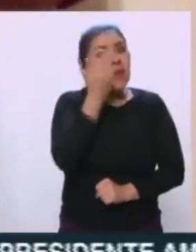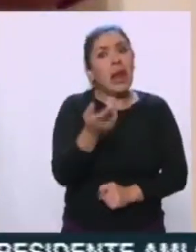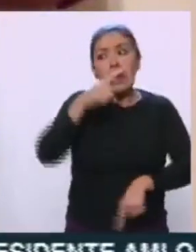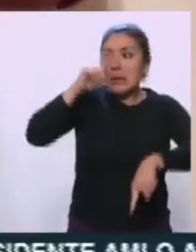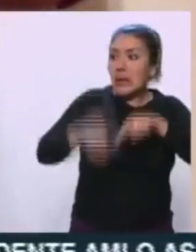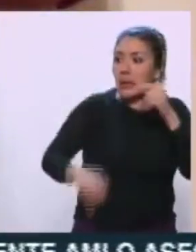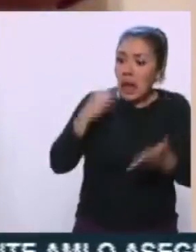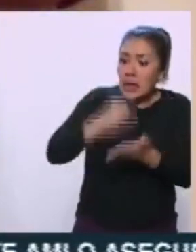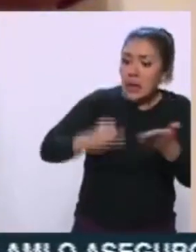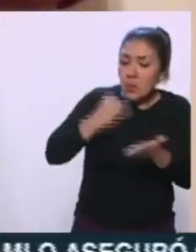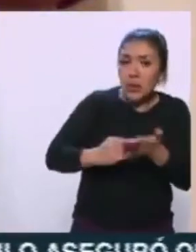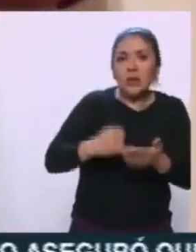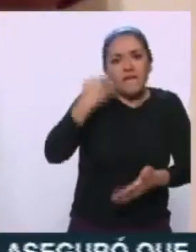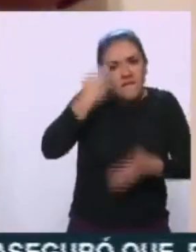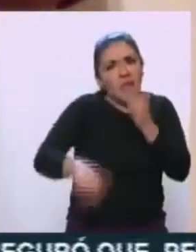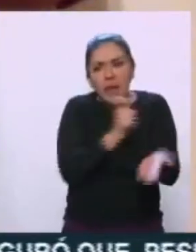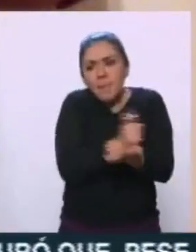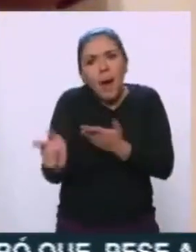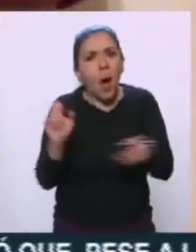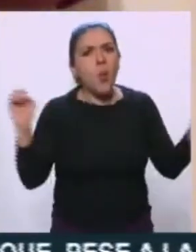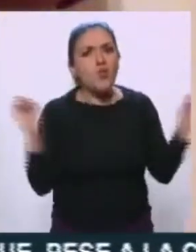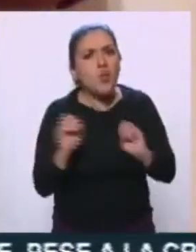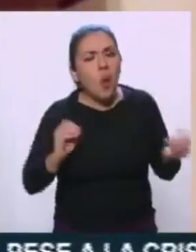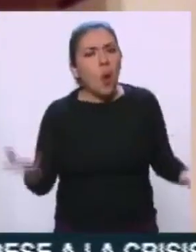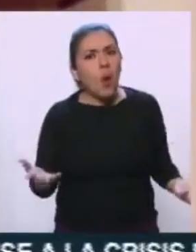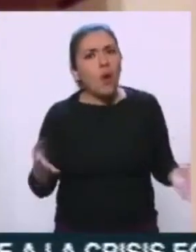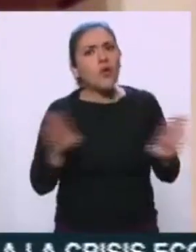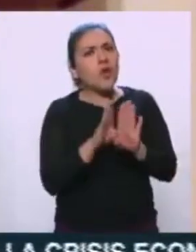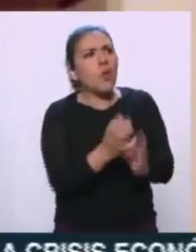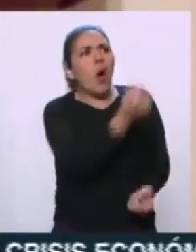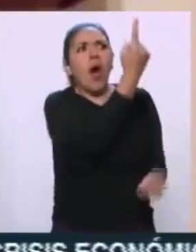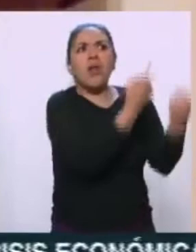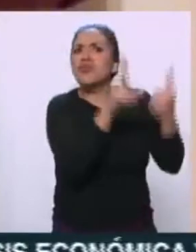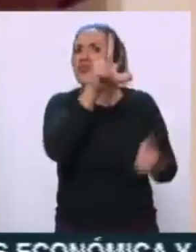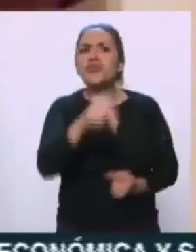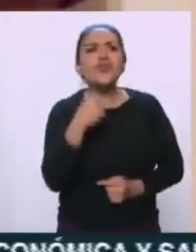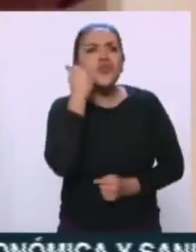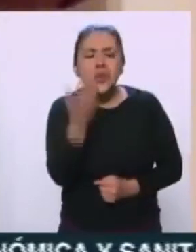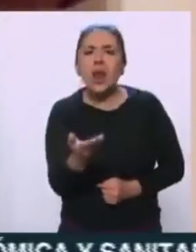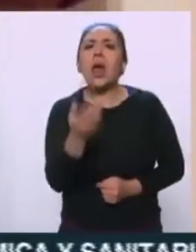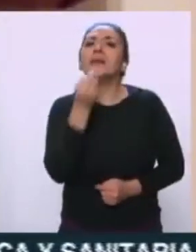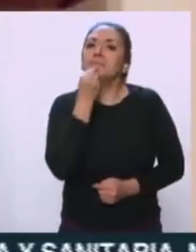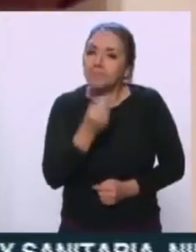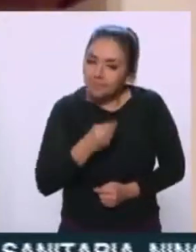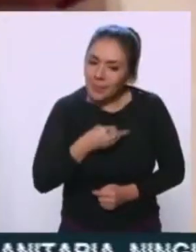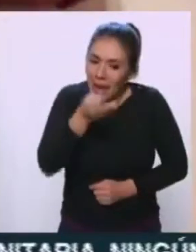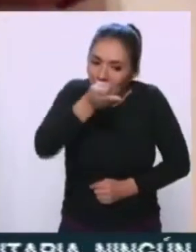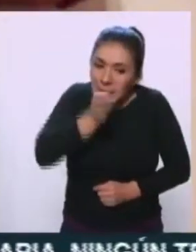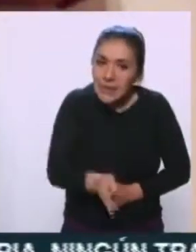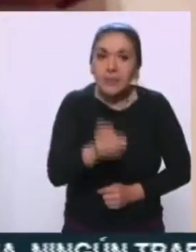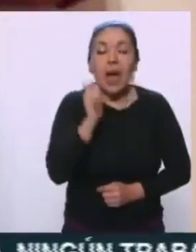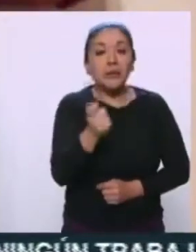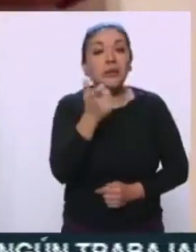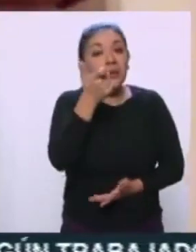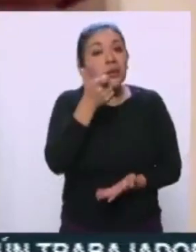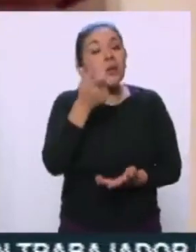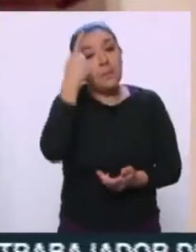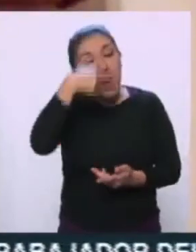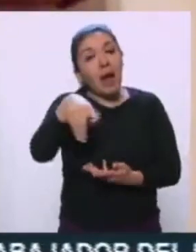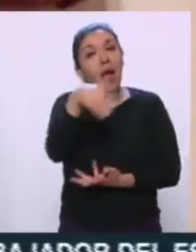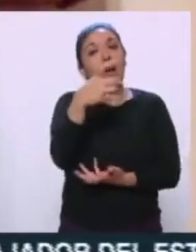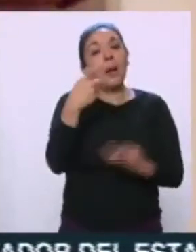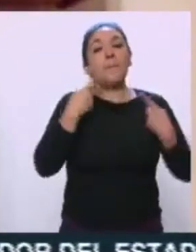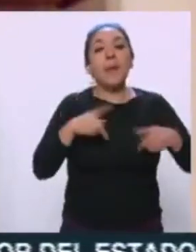lo que deben, y no han querido, varios de ellos, asumir los costos de los